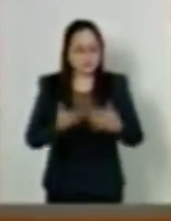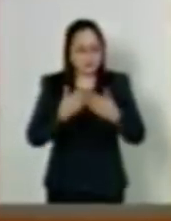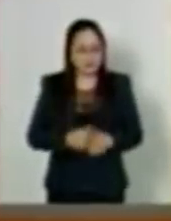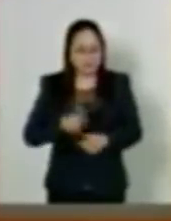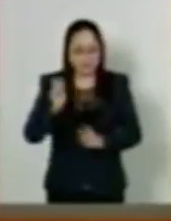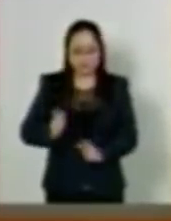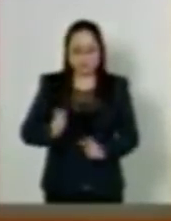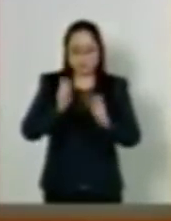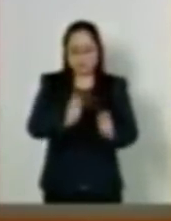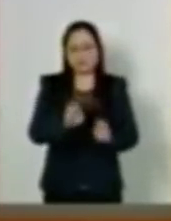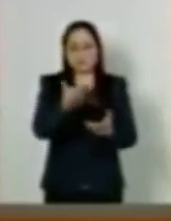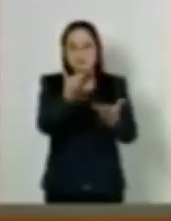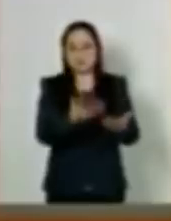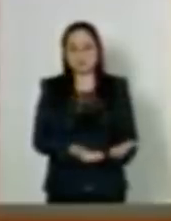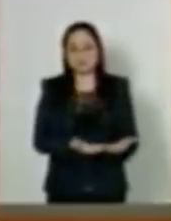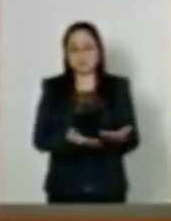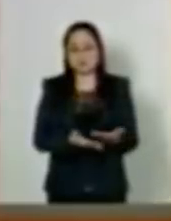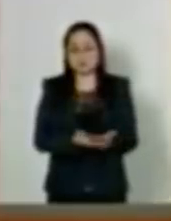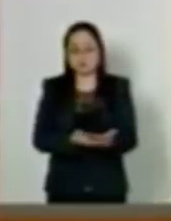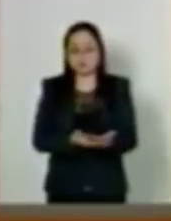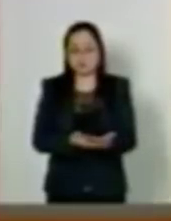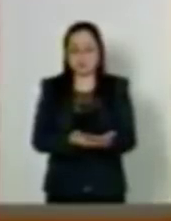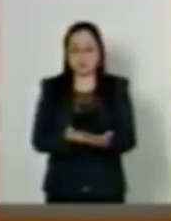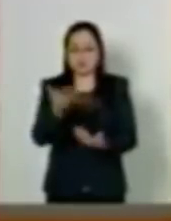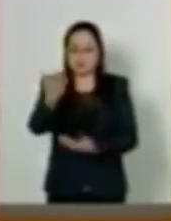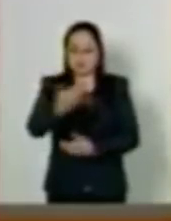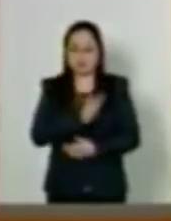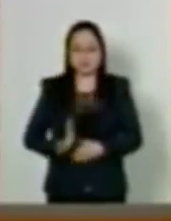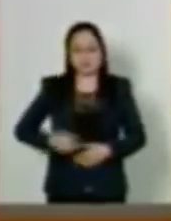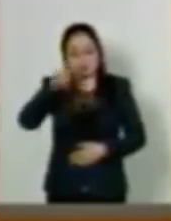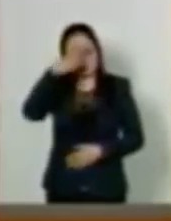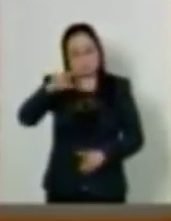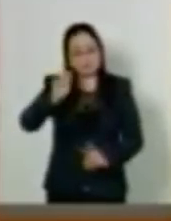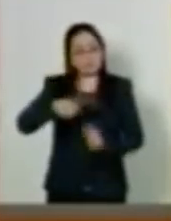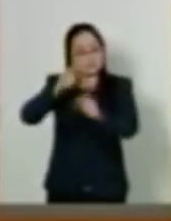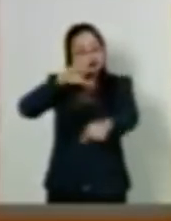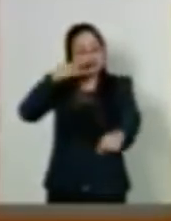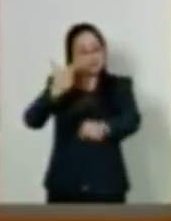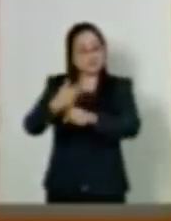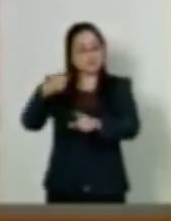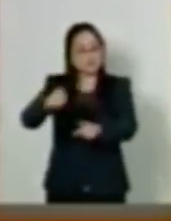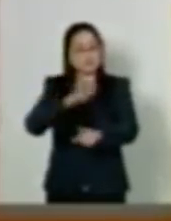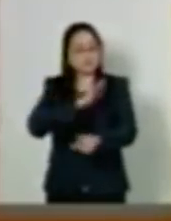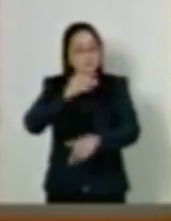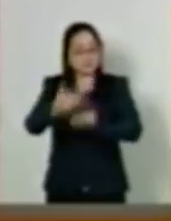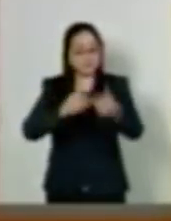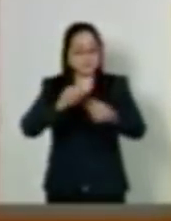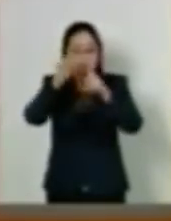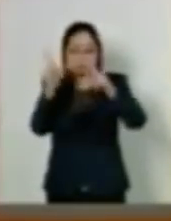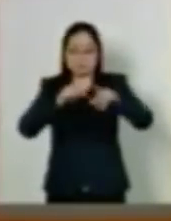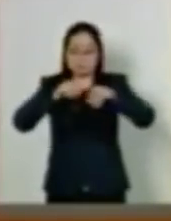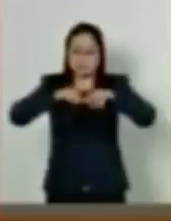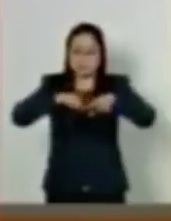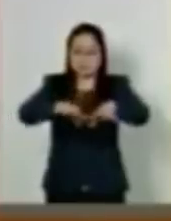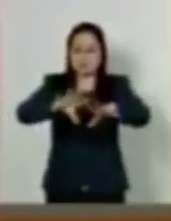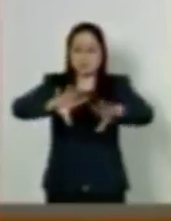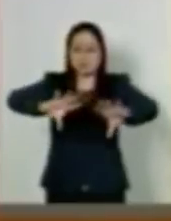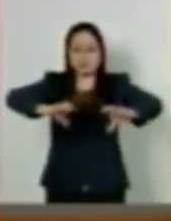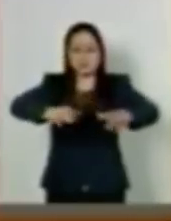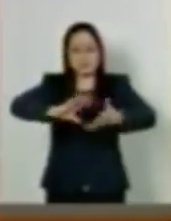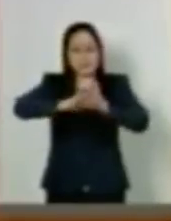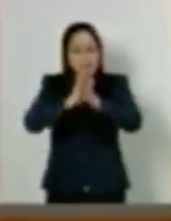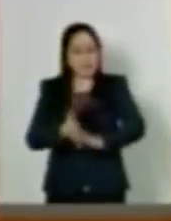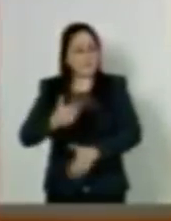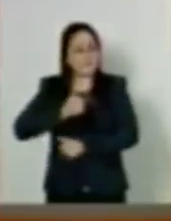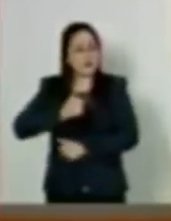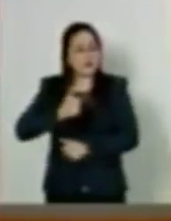Se faculta al Ejecutivo Federal abrir una vía hacia la militarización del país, dando forma